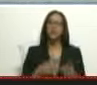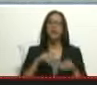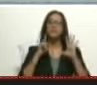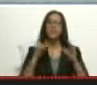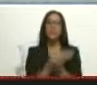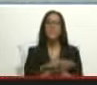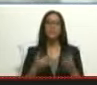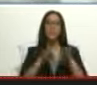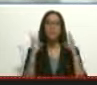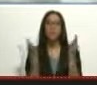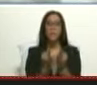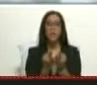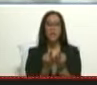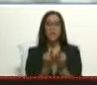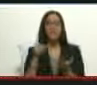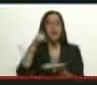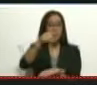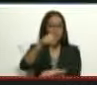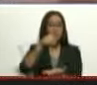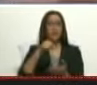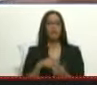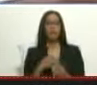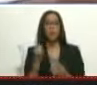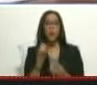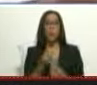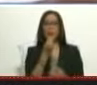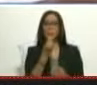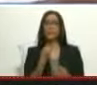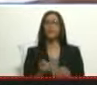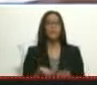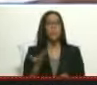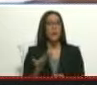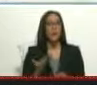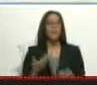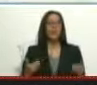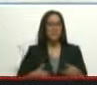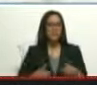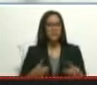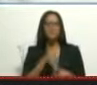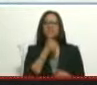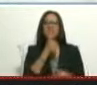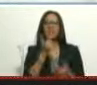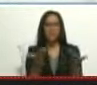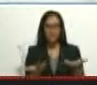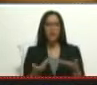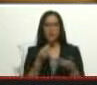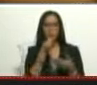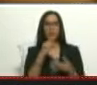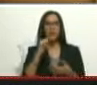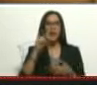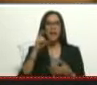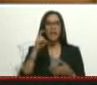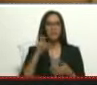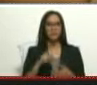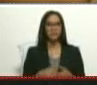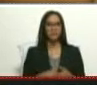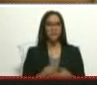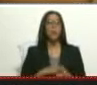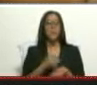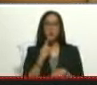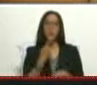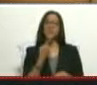millones de familias la bolsa CLAP como elemento básico para resistir, ustedes saben quién trajo ese alimento, Al-Assad. Por eso yo le